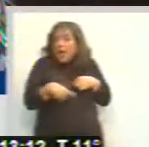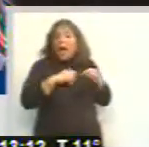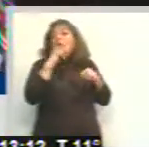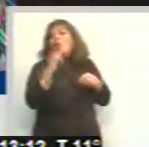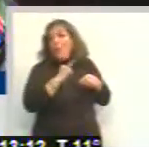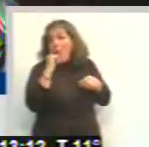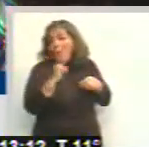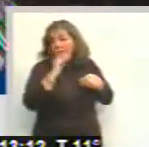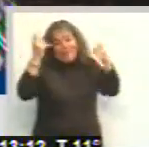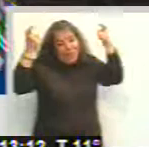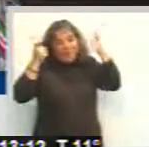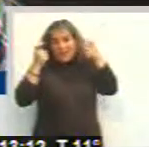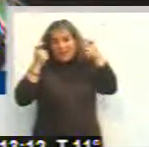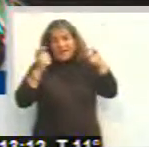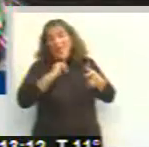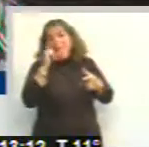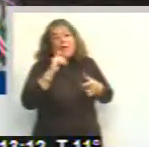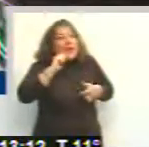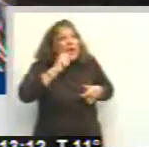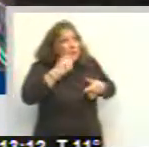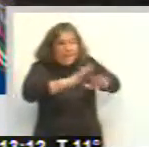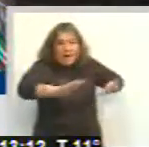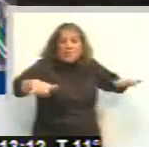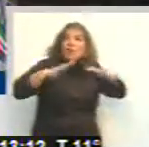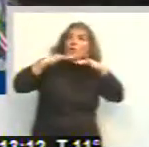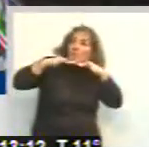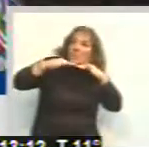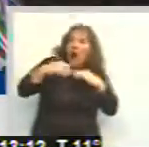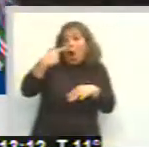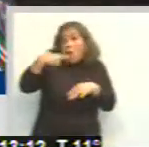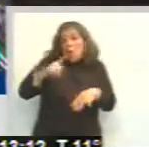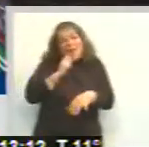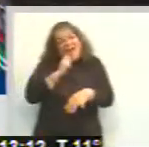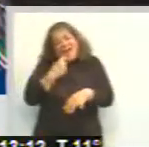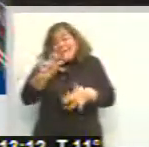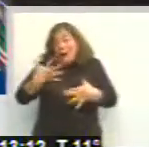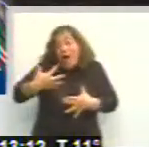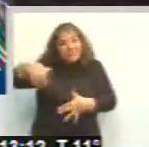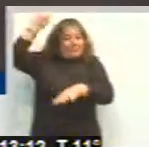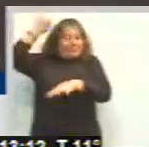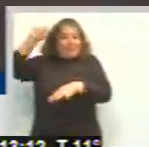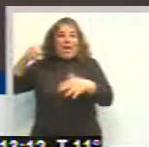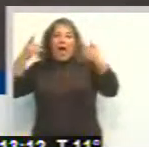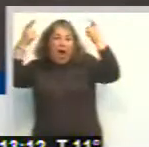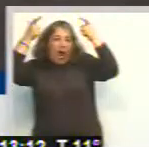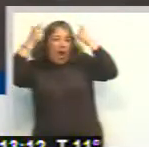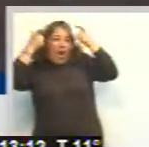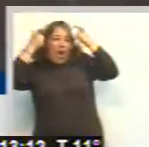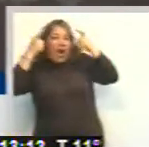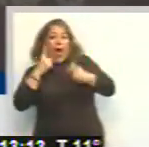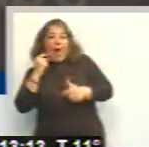cuento fabulado para los pequeños, tiene un gran final, se rescata a la princesa por el príncipe y todos tenemos un final